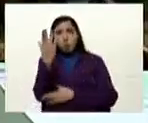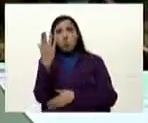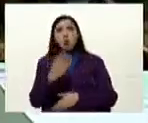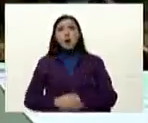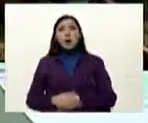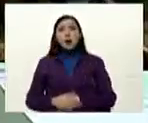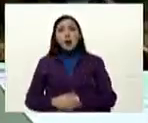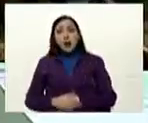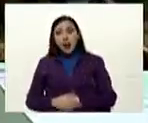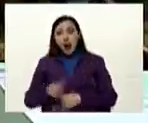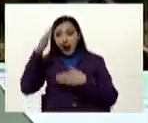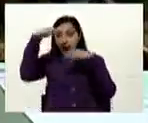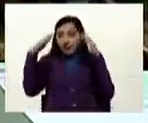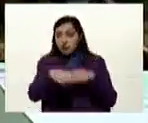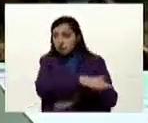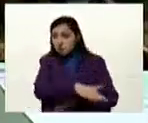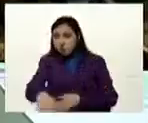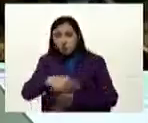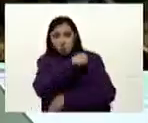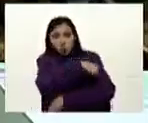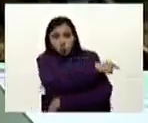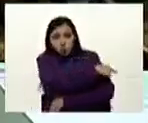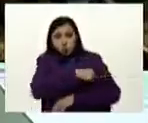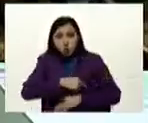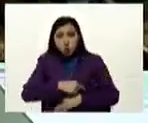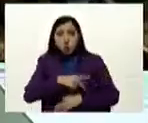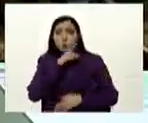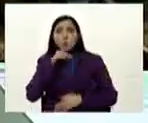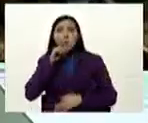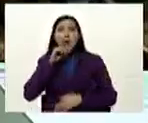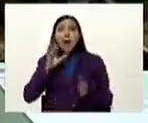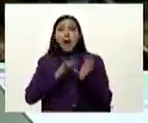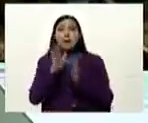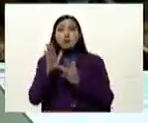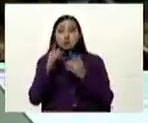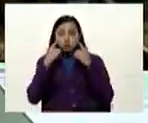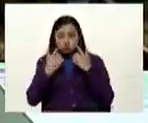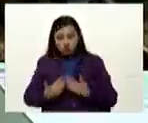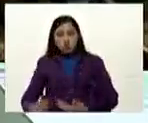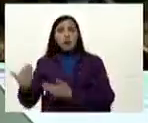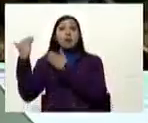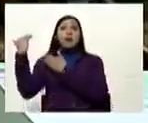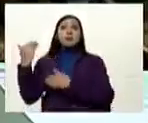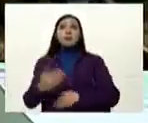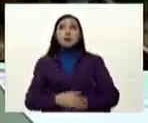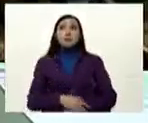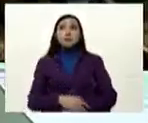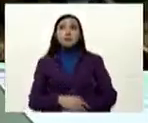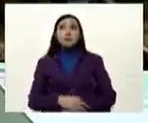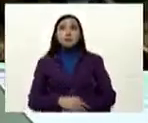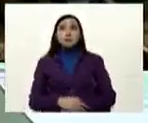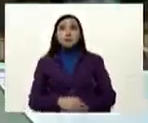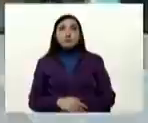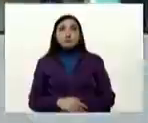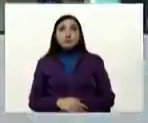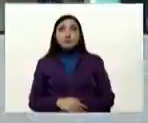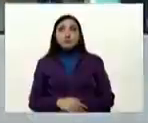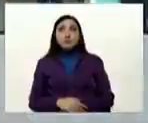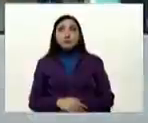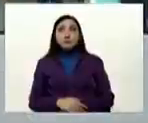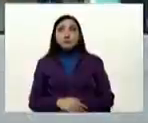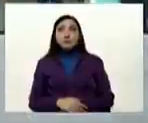pediátrica del Hospital Niño Jesús. Adelante, gobernador. Mi